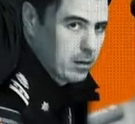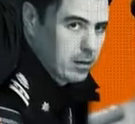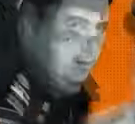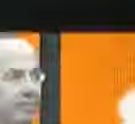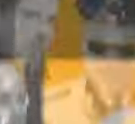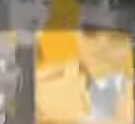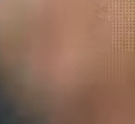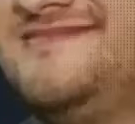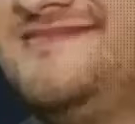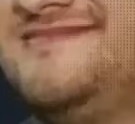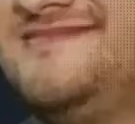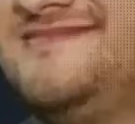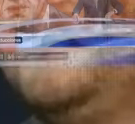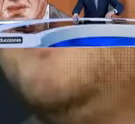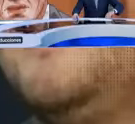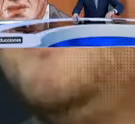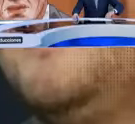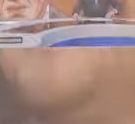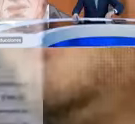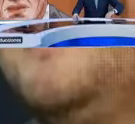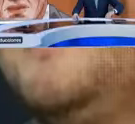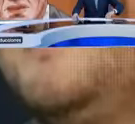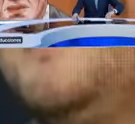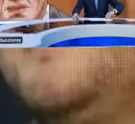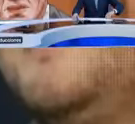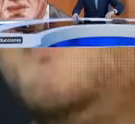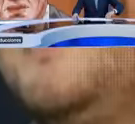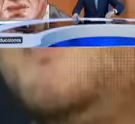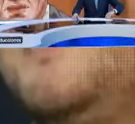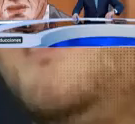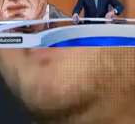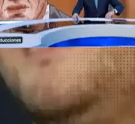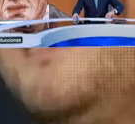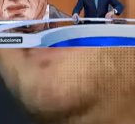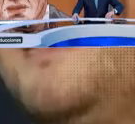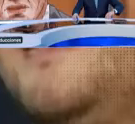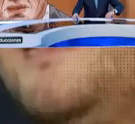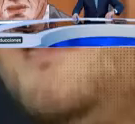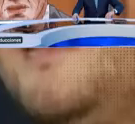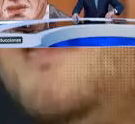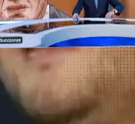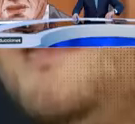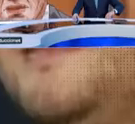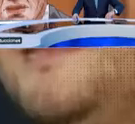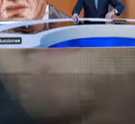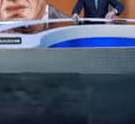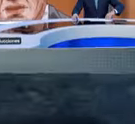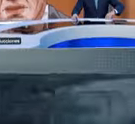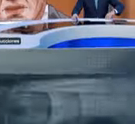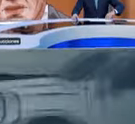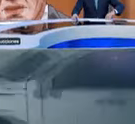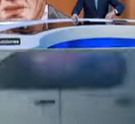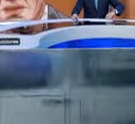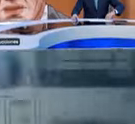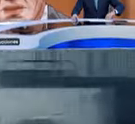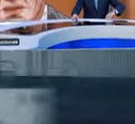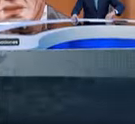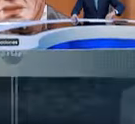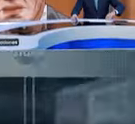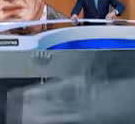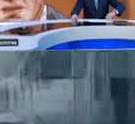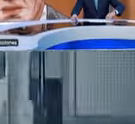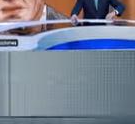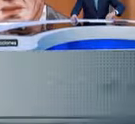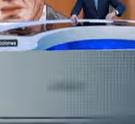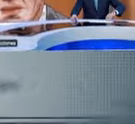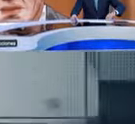narcotráfico. A pesar de esta resolución, en su mayoría, los medios de comunicación prefirieron señalar la falsa premisa de la falta